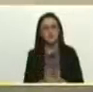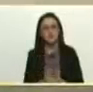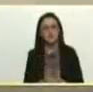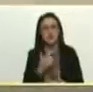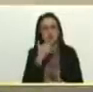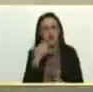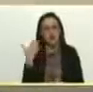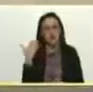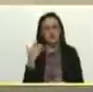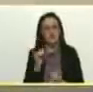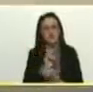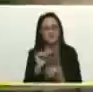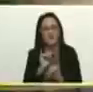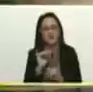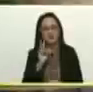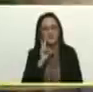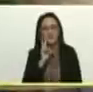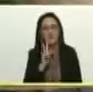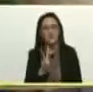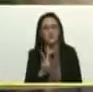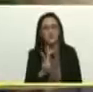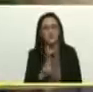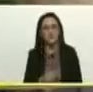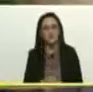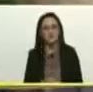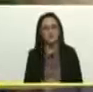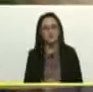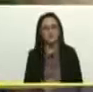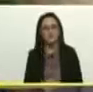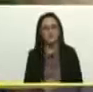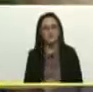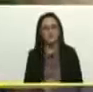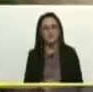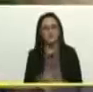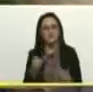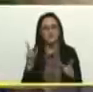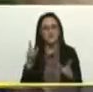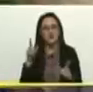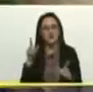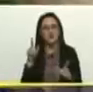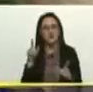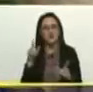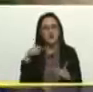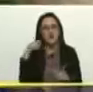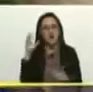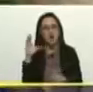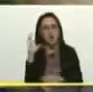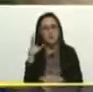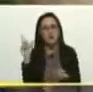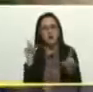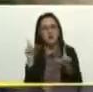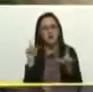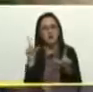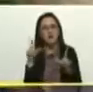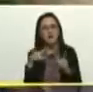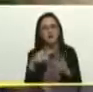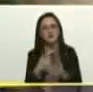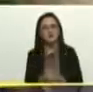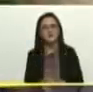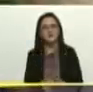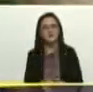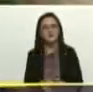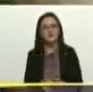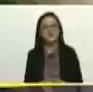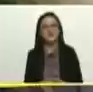Recientemente terminamos de ver una serie colombiana muy, muy, muy buena, Hasta que la plata nos separe.